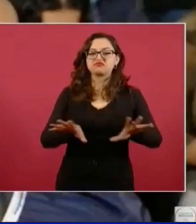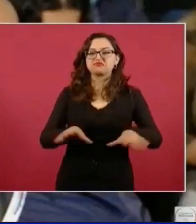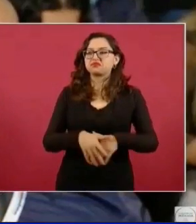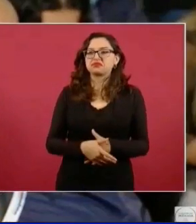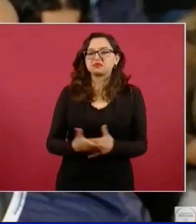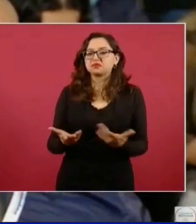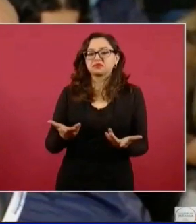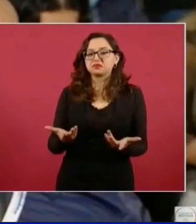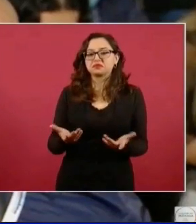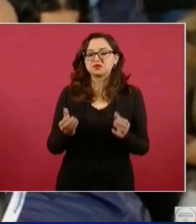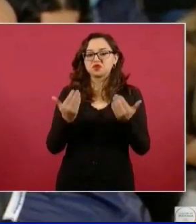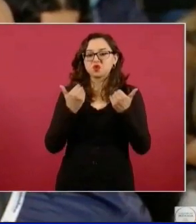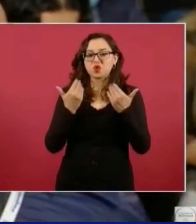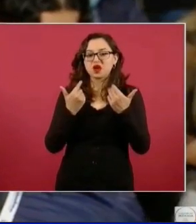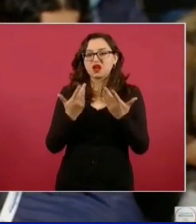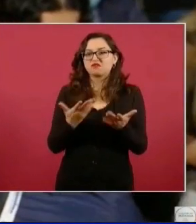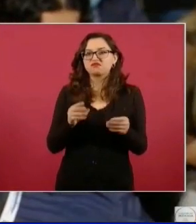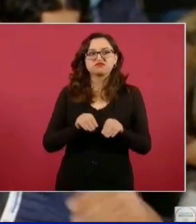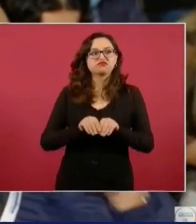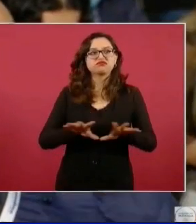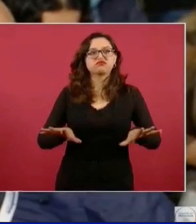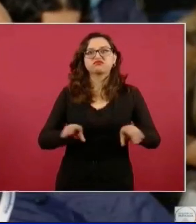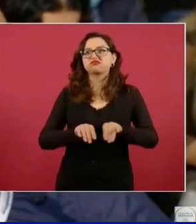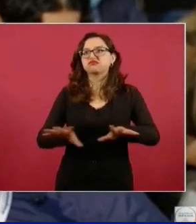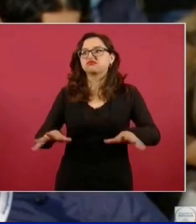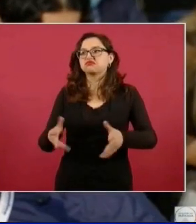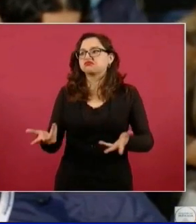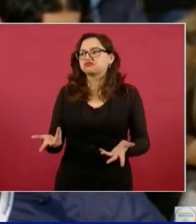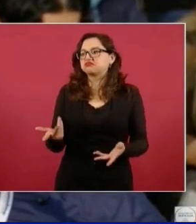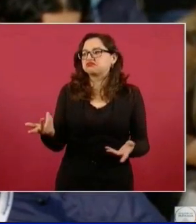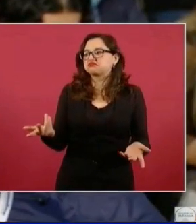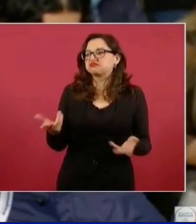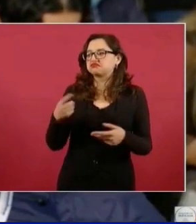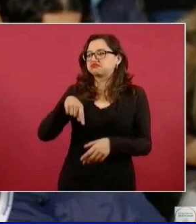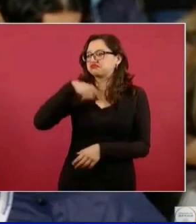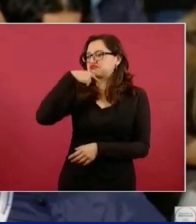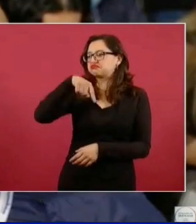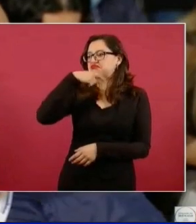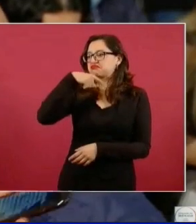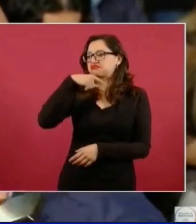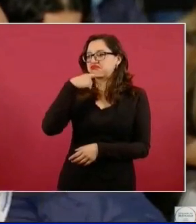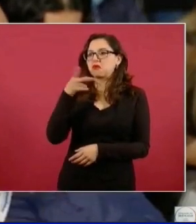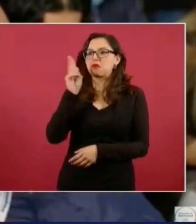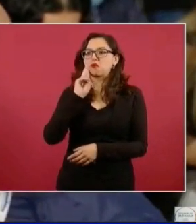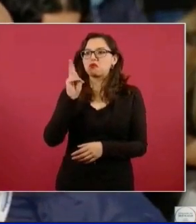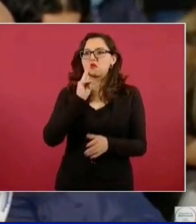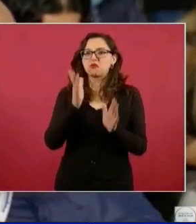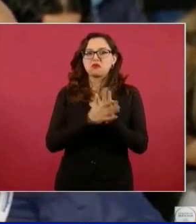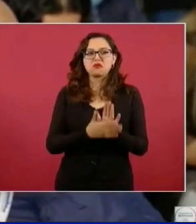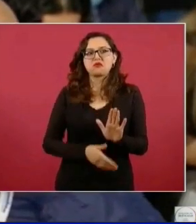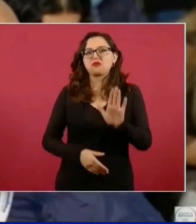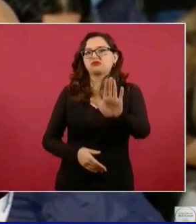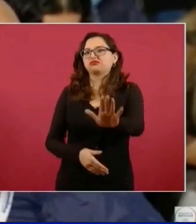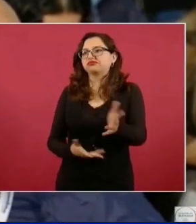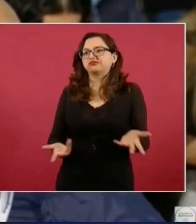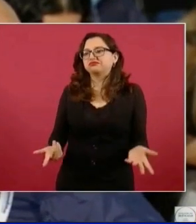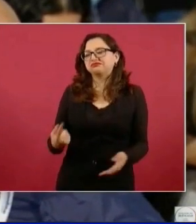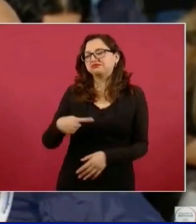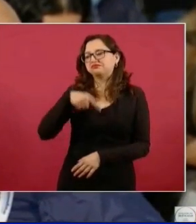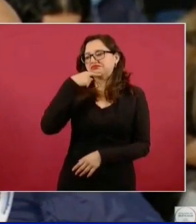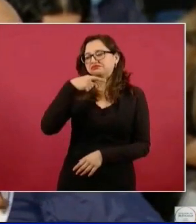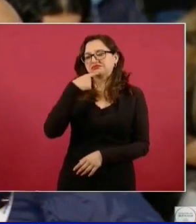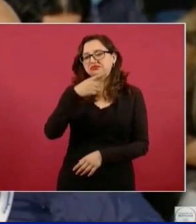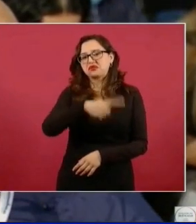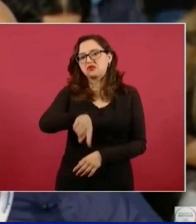se presente información, que se presenten pues incluso pruebas como lo hizo ella cuando se sigue